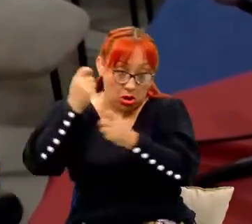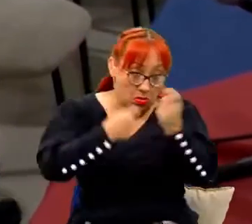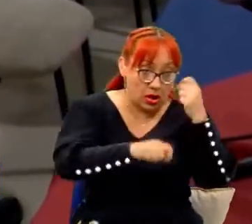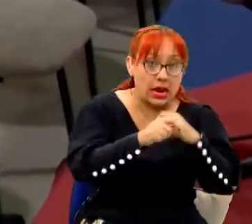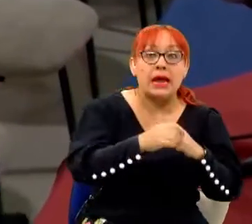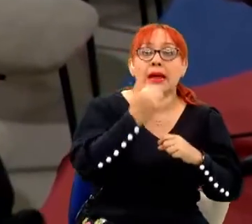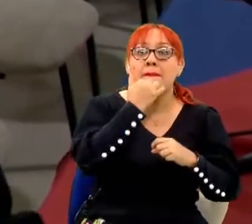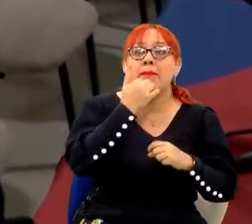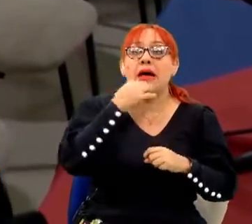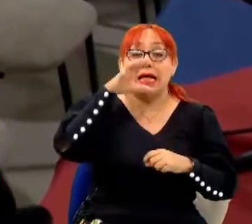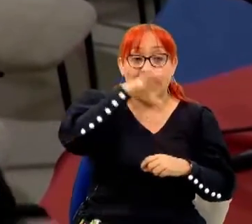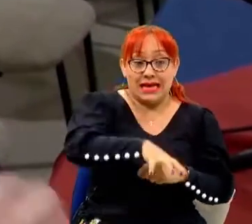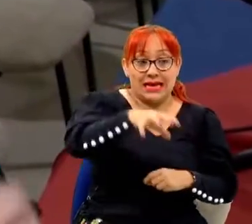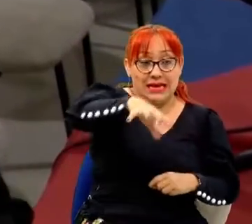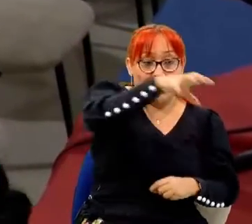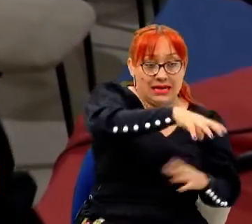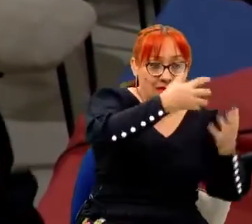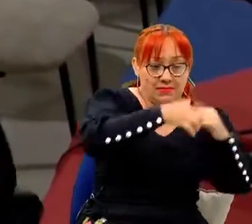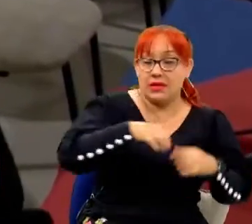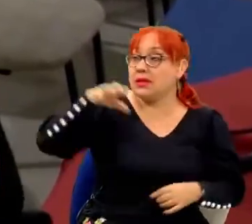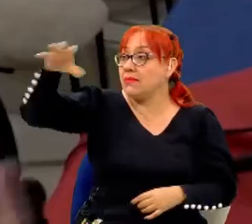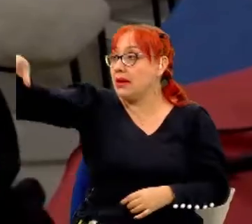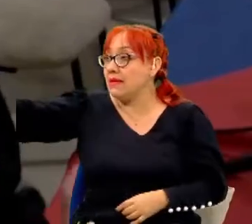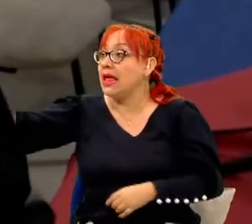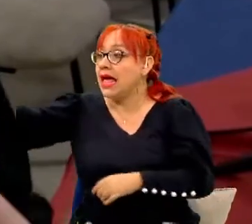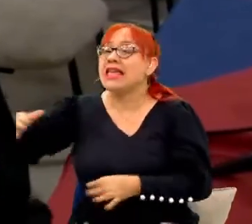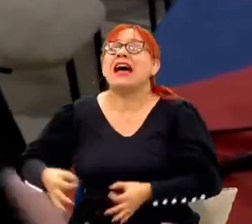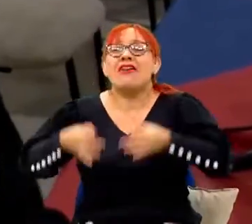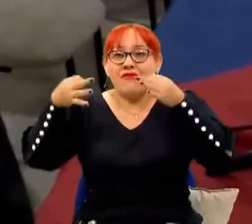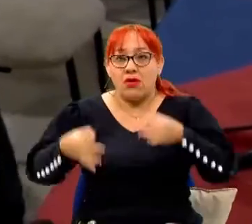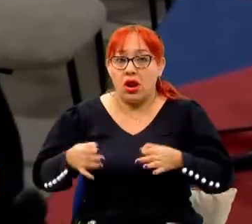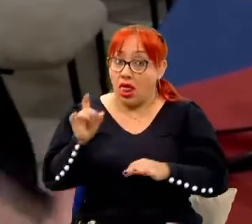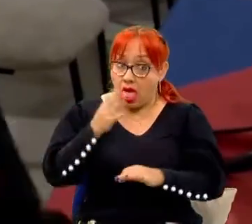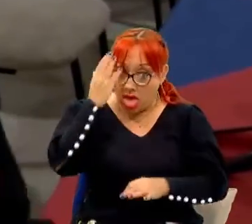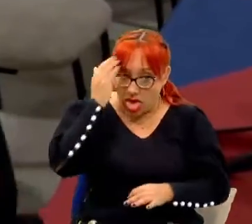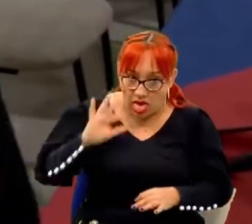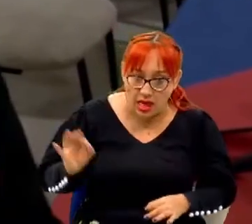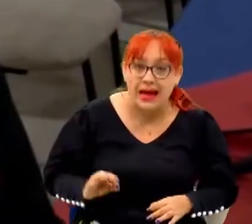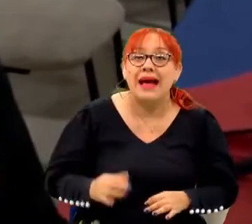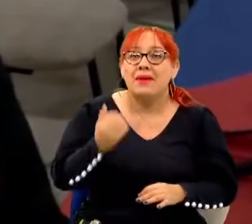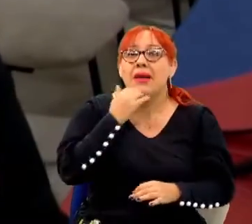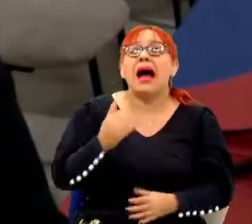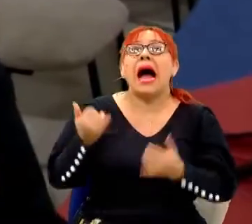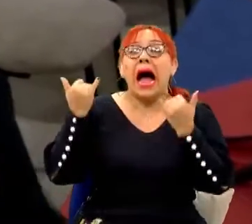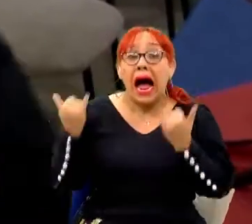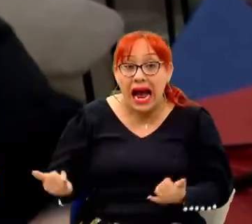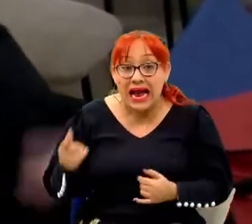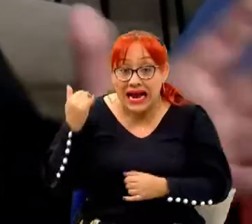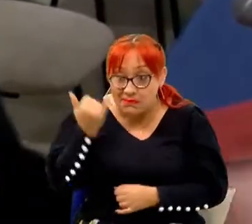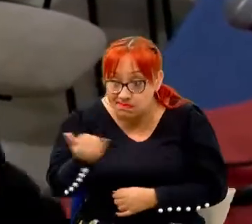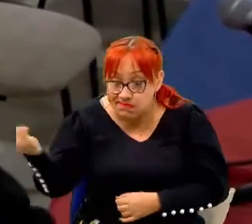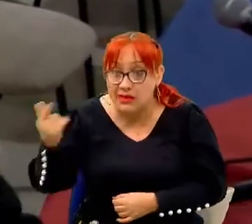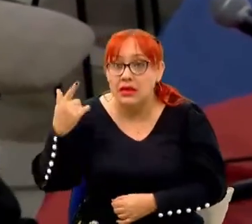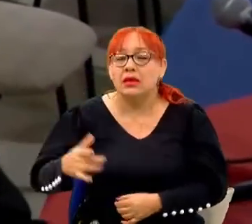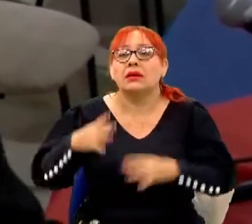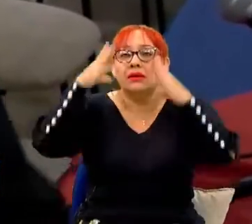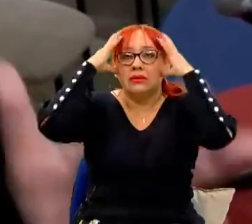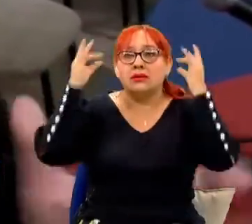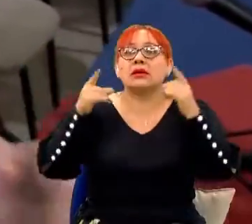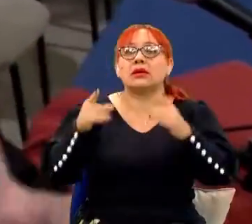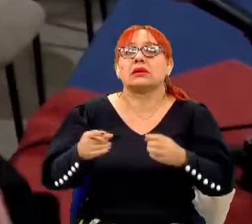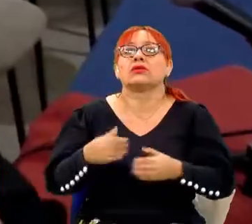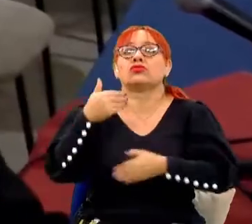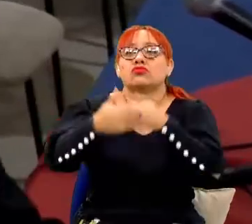las empresas de ambos países de manera formal, ahí es que realmente ocurre ese proceso en el que finalmente se